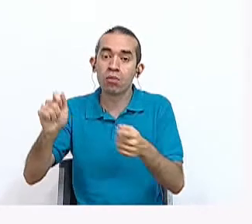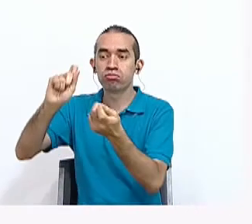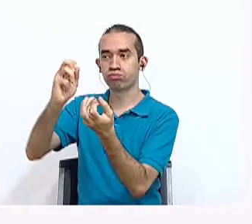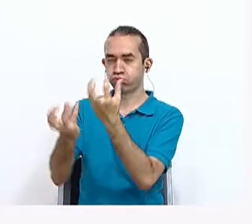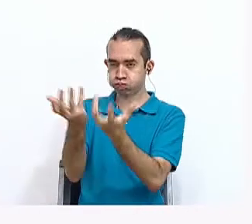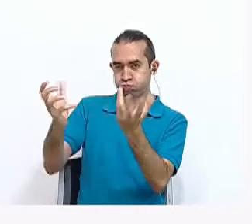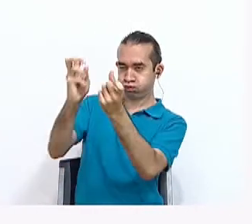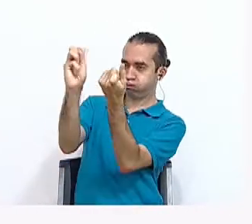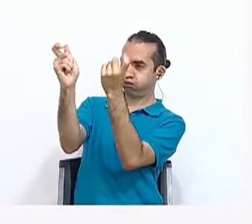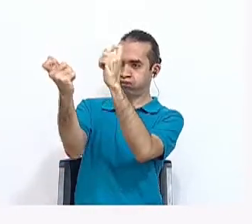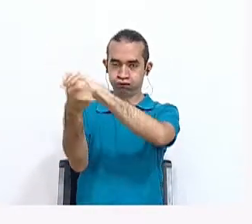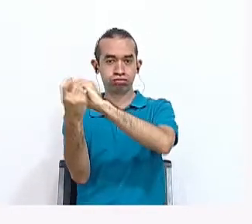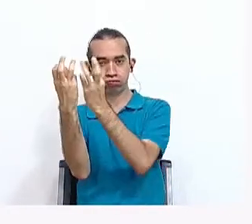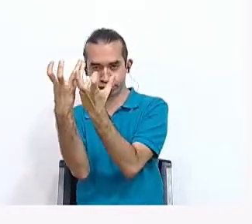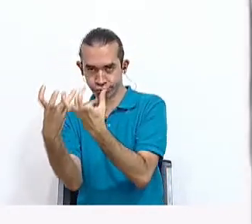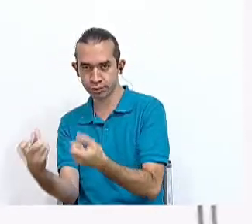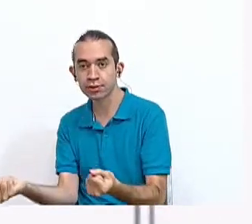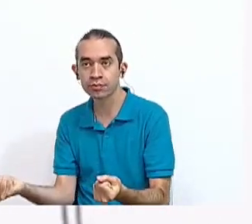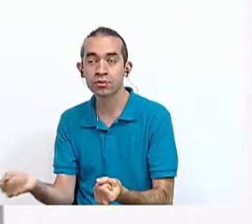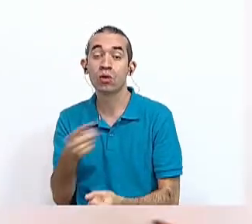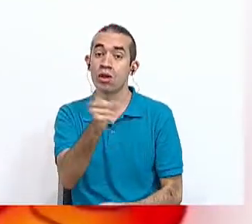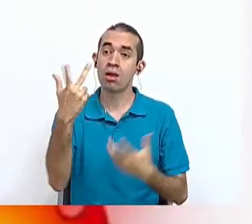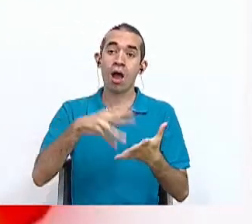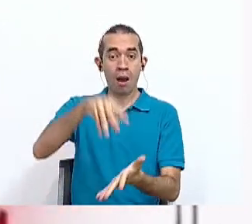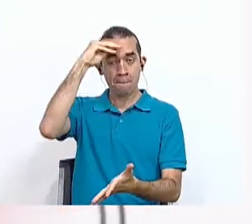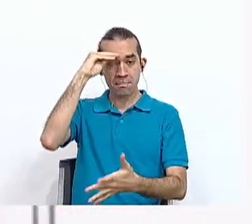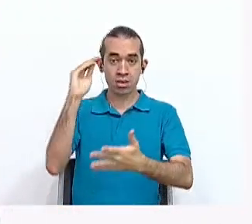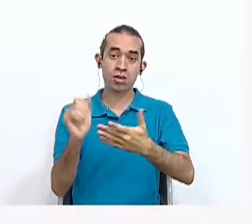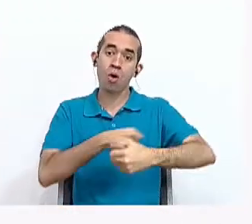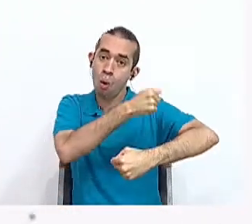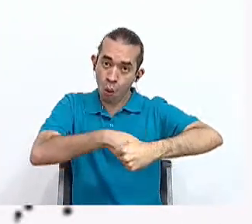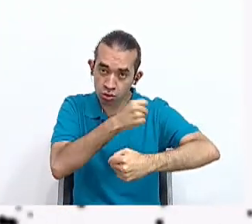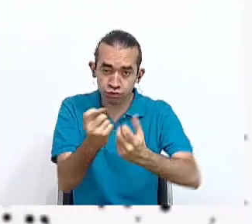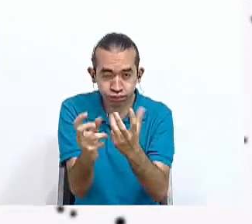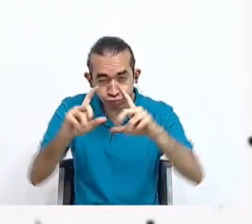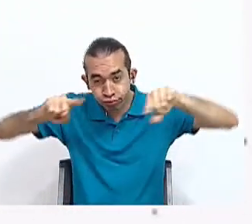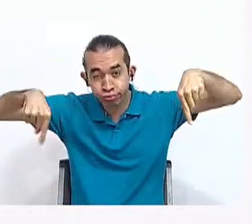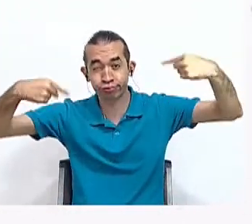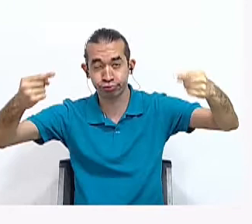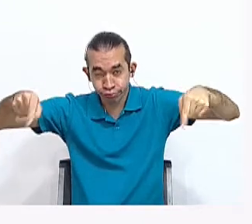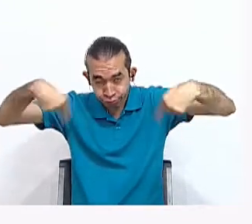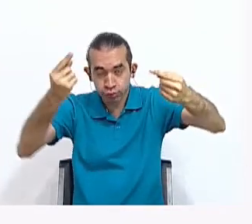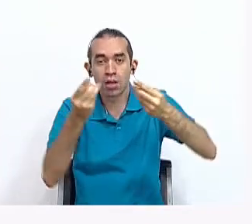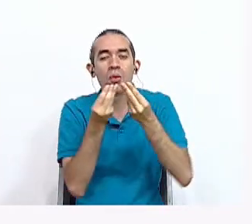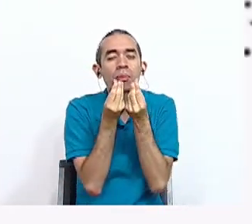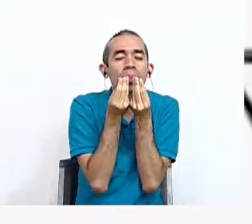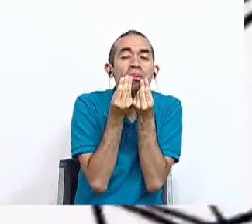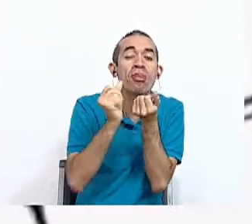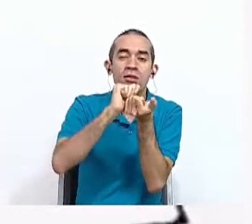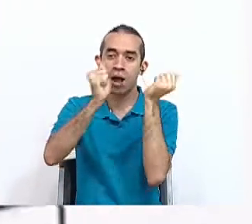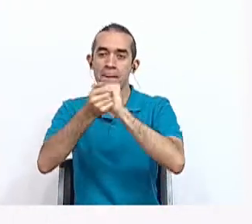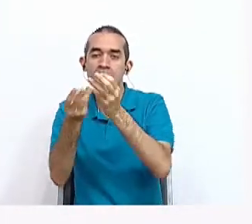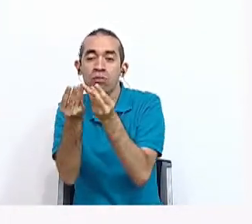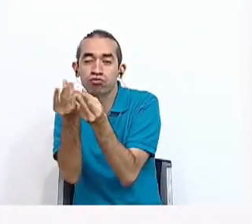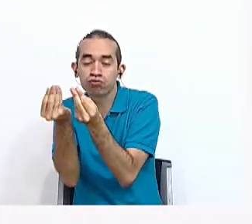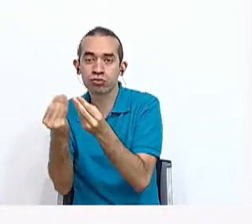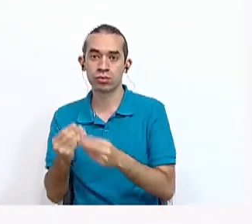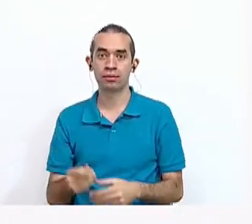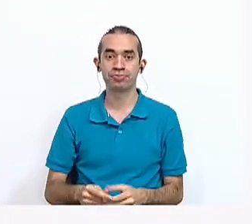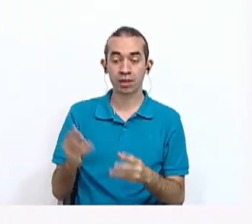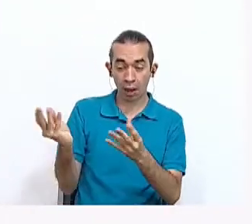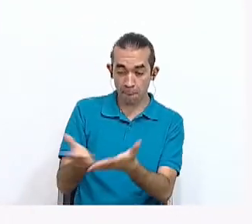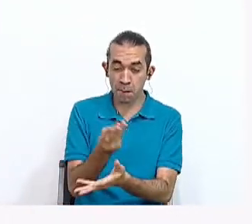las cosas. Aprendisteis a cocinar los alimentos para cambiar su textura y sabor, a cocer barro para